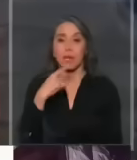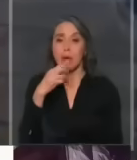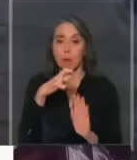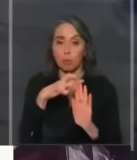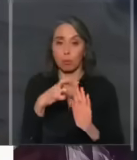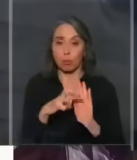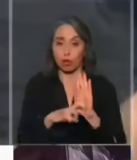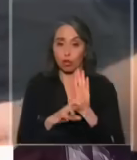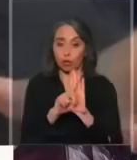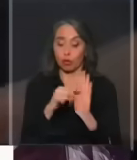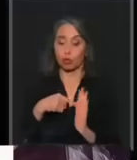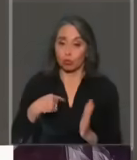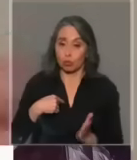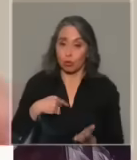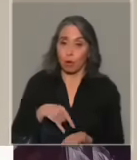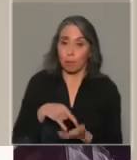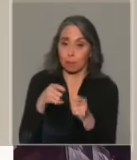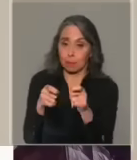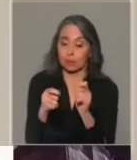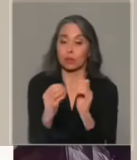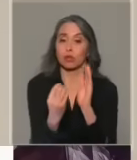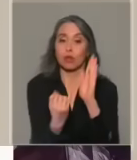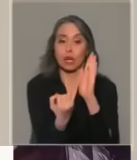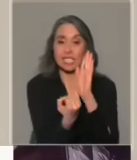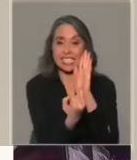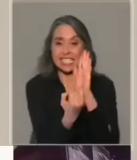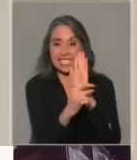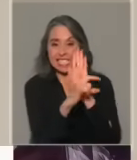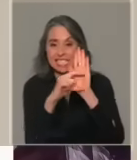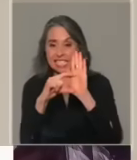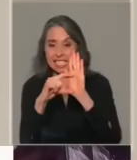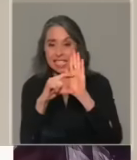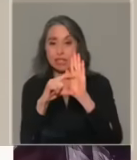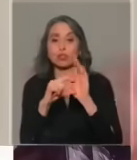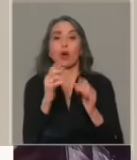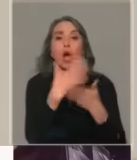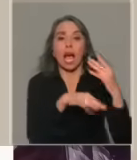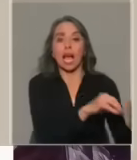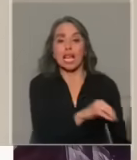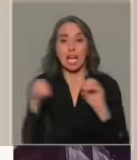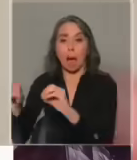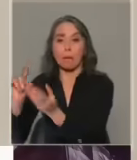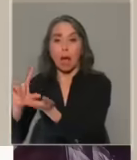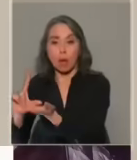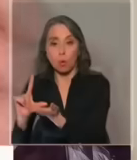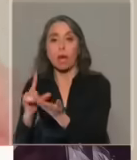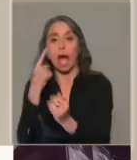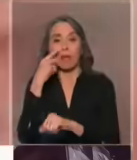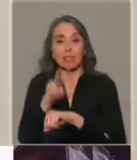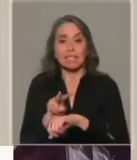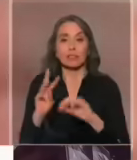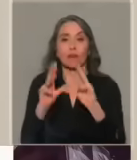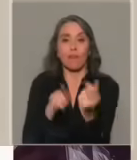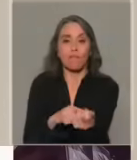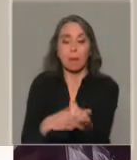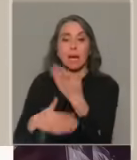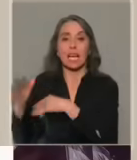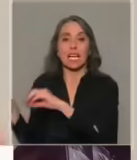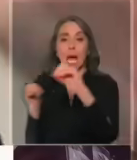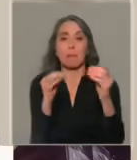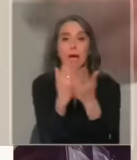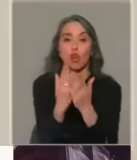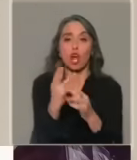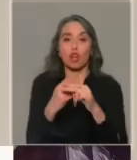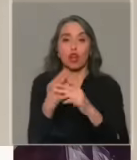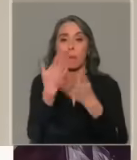presenté contemplaba un inciso completo respecto de lo que era la deslocalización de testigos con su familia, el colegio, los nombres, en